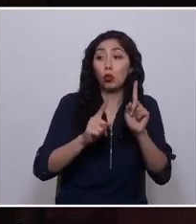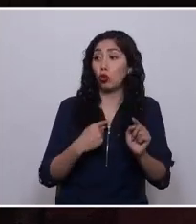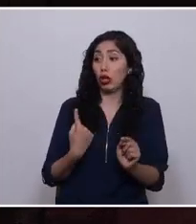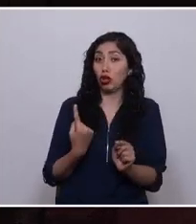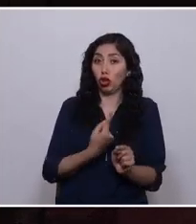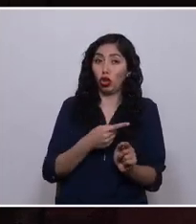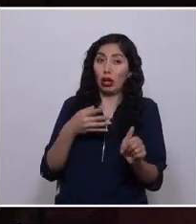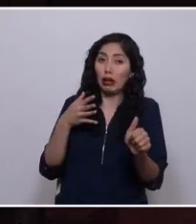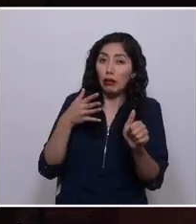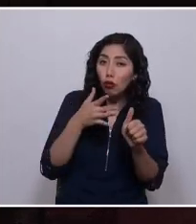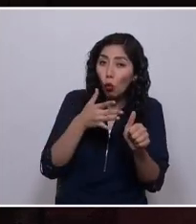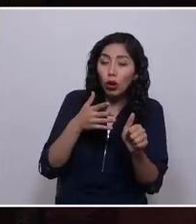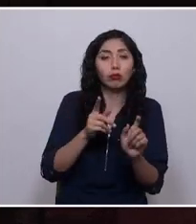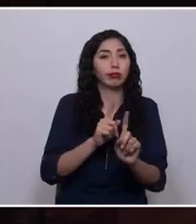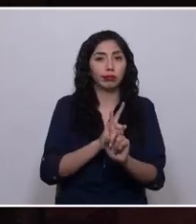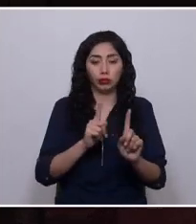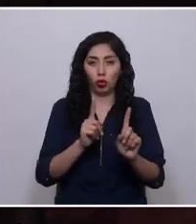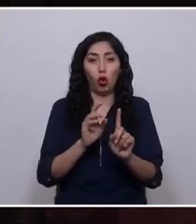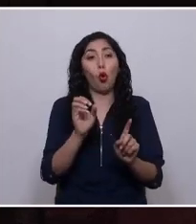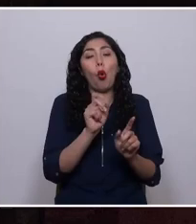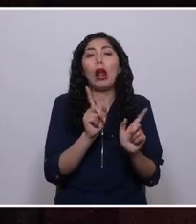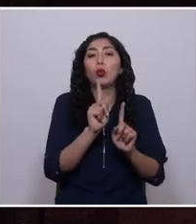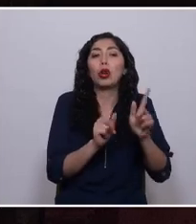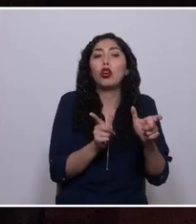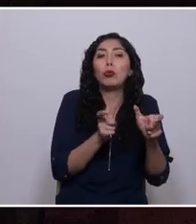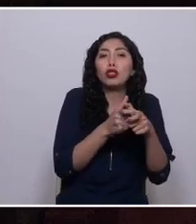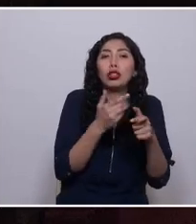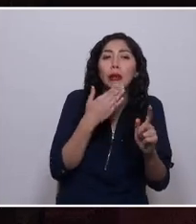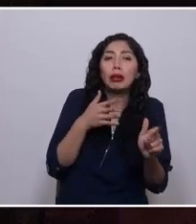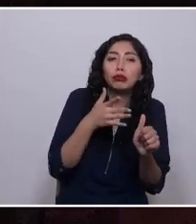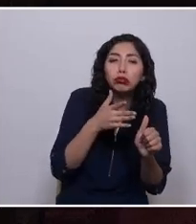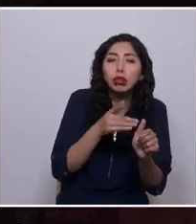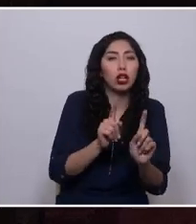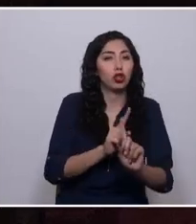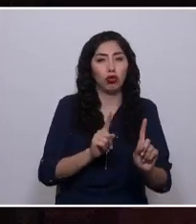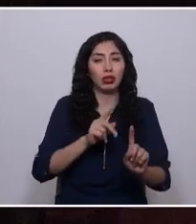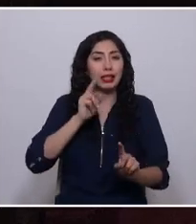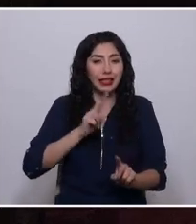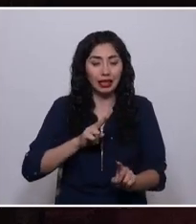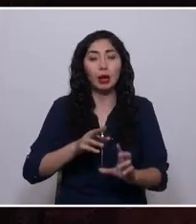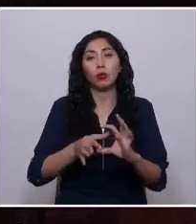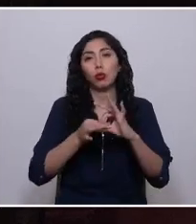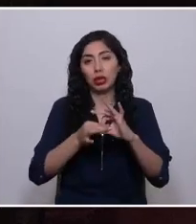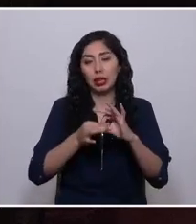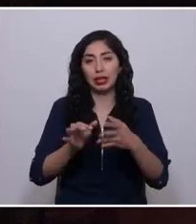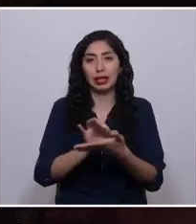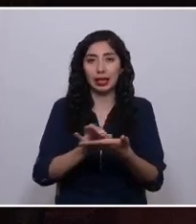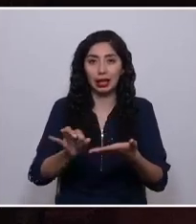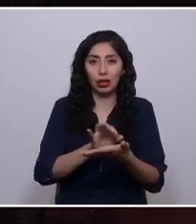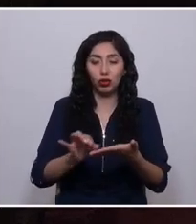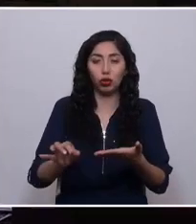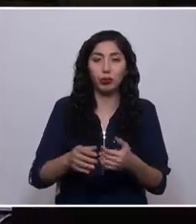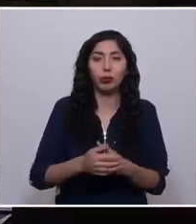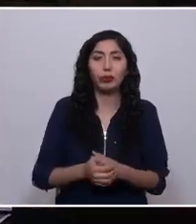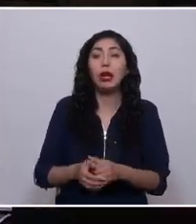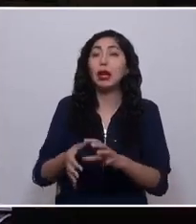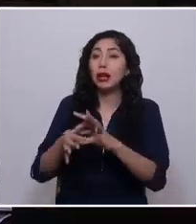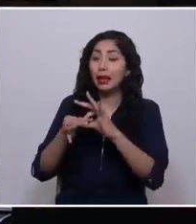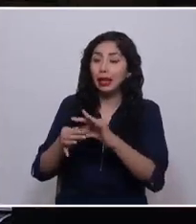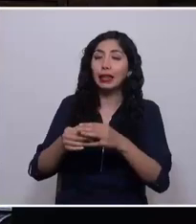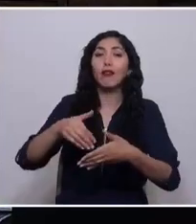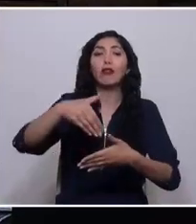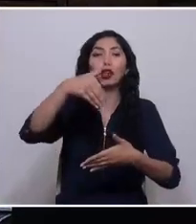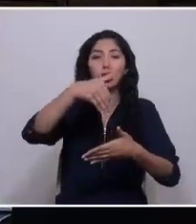alguna comisión de esta convención. Muchas gracias, señor secretario. Muchas gracias. Se pone